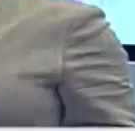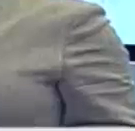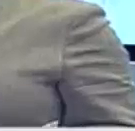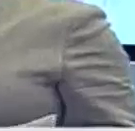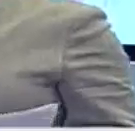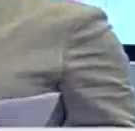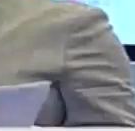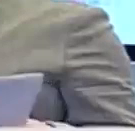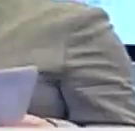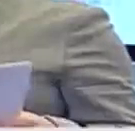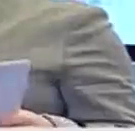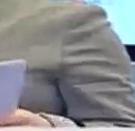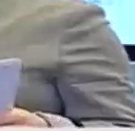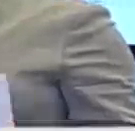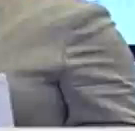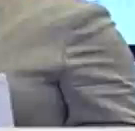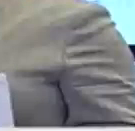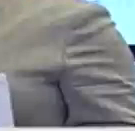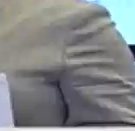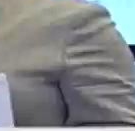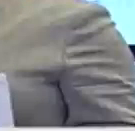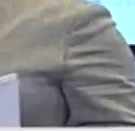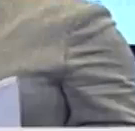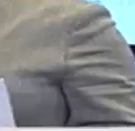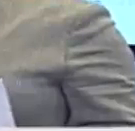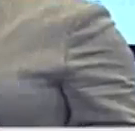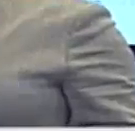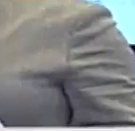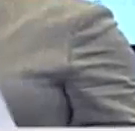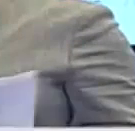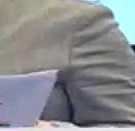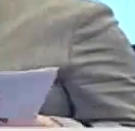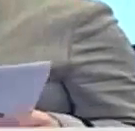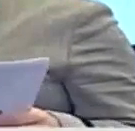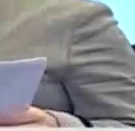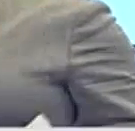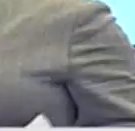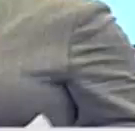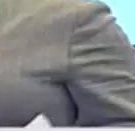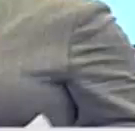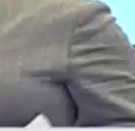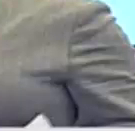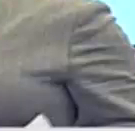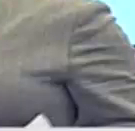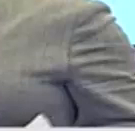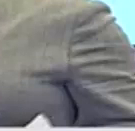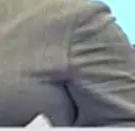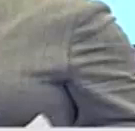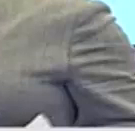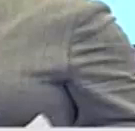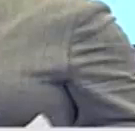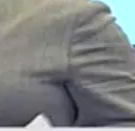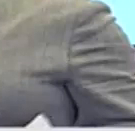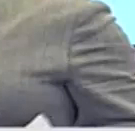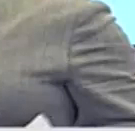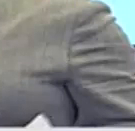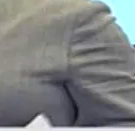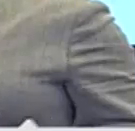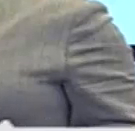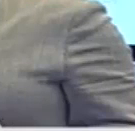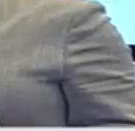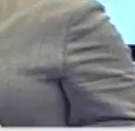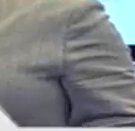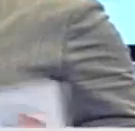enfoque amplio, plural e interdisciplinario para encontrar acciones en materia legislativa. Yo lo invito a que